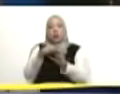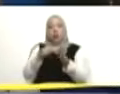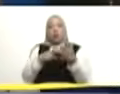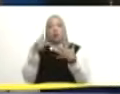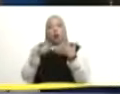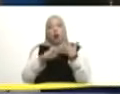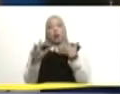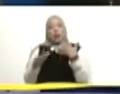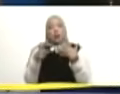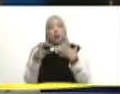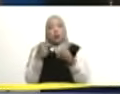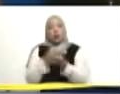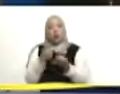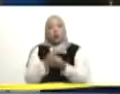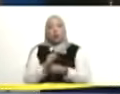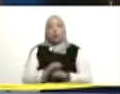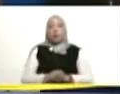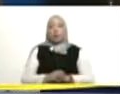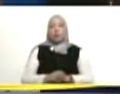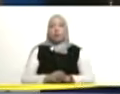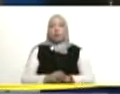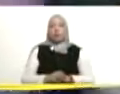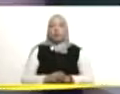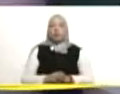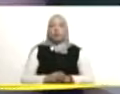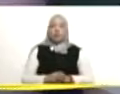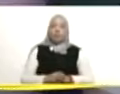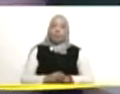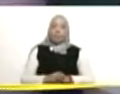programa. Bueno, presidente, aquí queremos hacer una